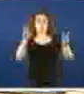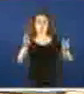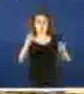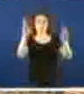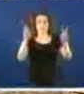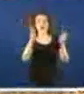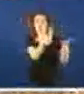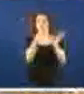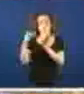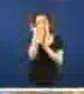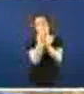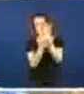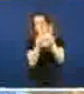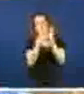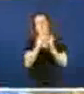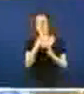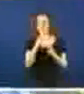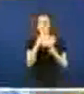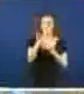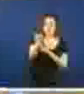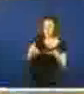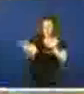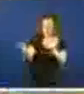non? Sí, sí, pode pedirla.